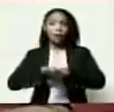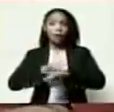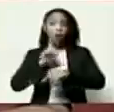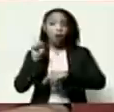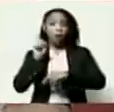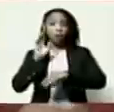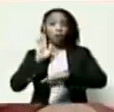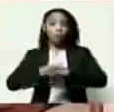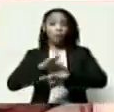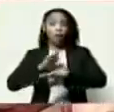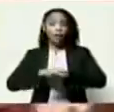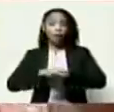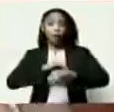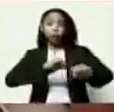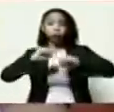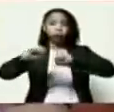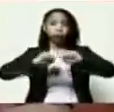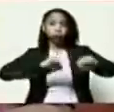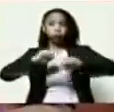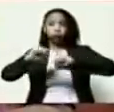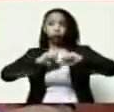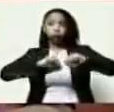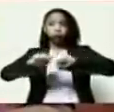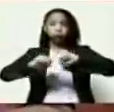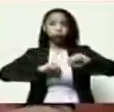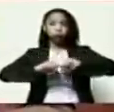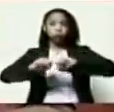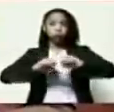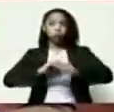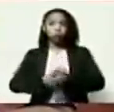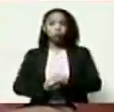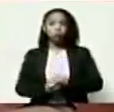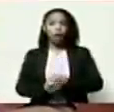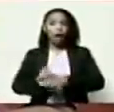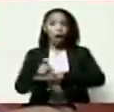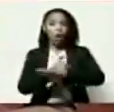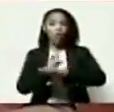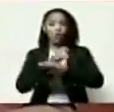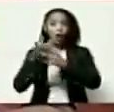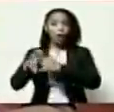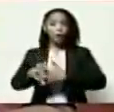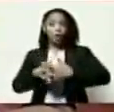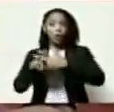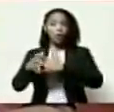cuando eso ocurre, se mueve el gobierno de Estados Unidos,